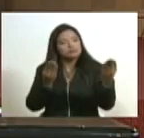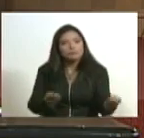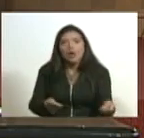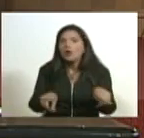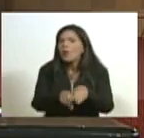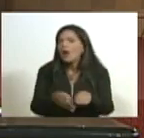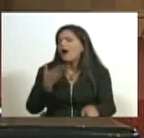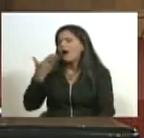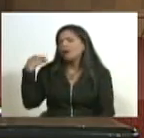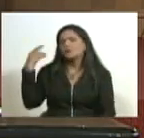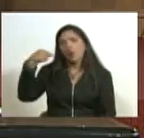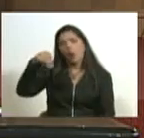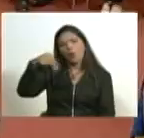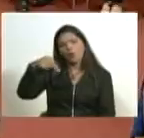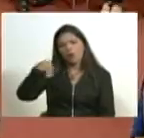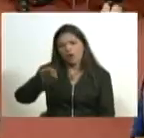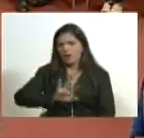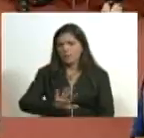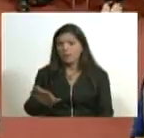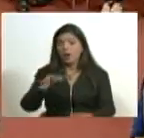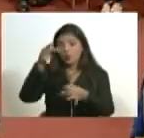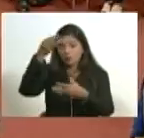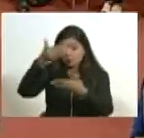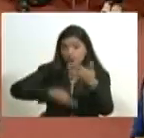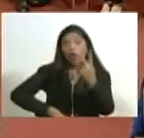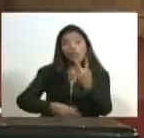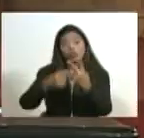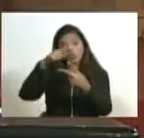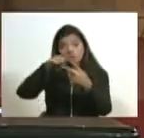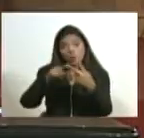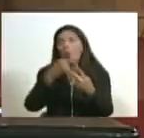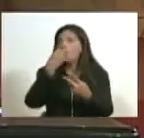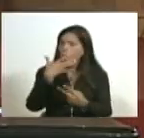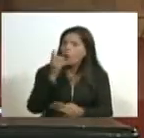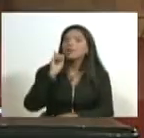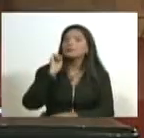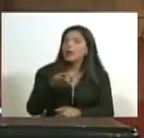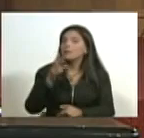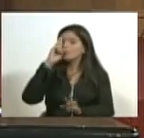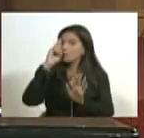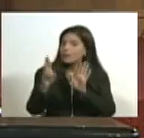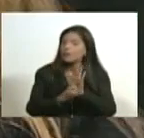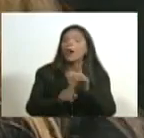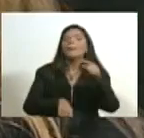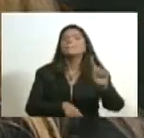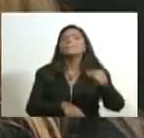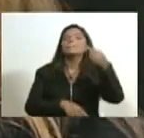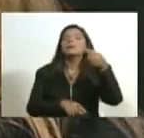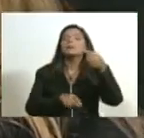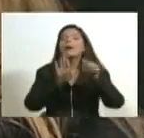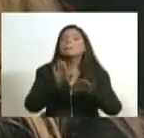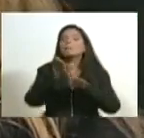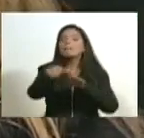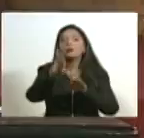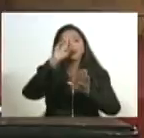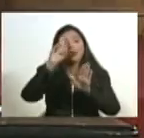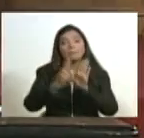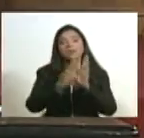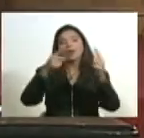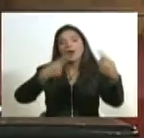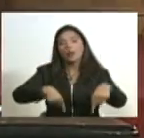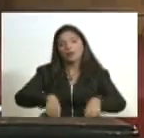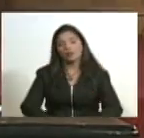en noviembre, y salió un documento, dos documentos bien buenos que hay que cumplirlo. El primer paso es cumplir lo que